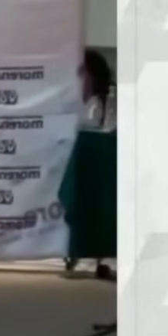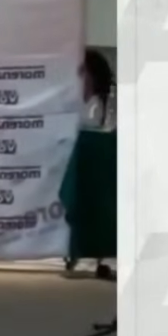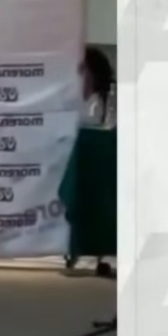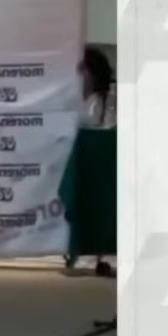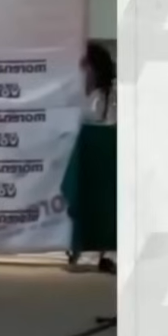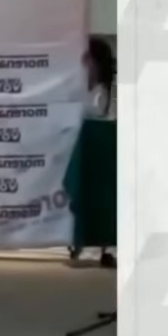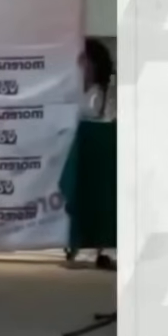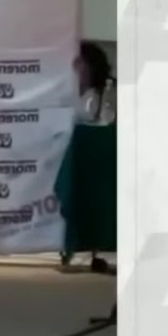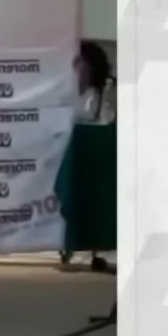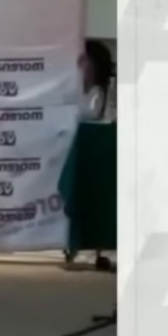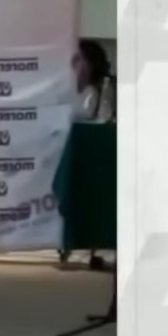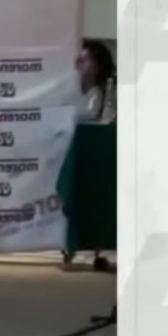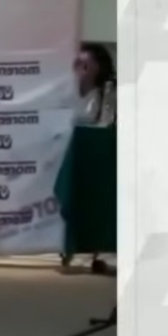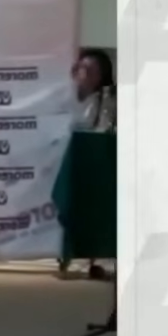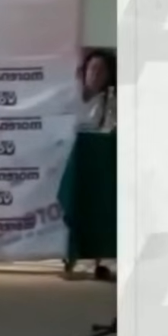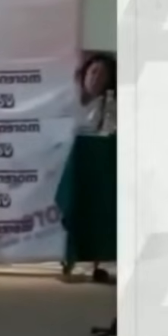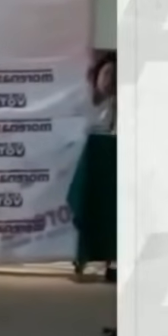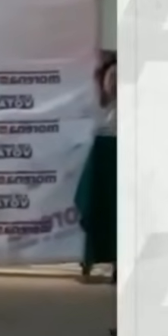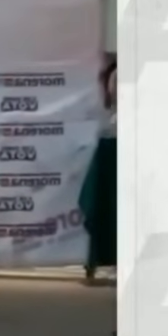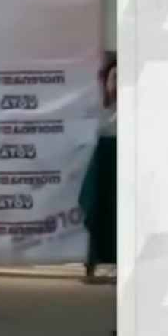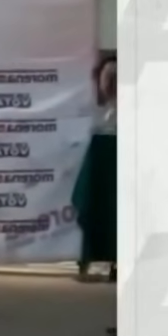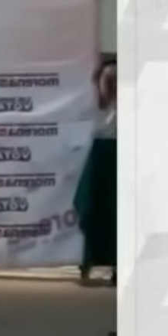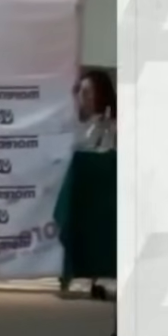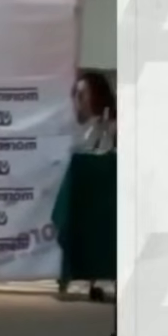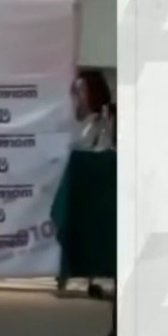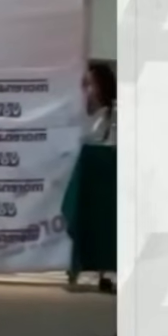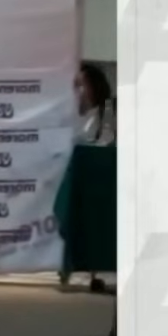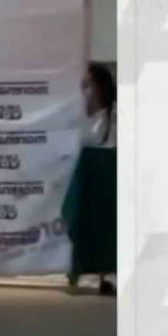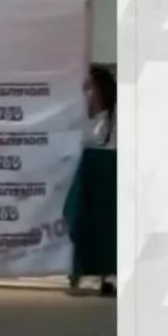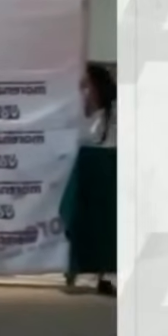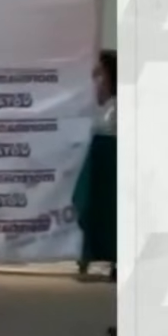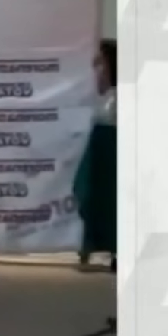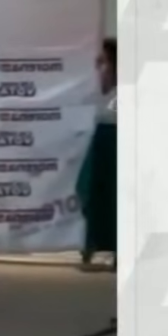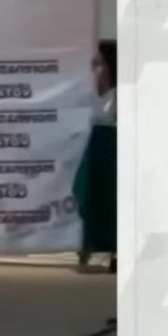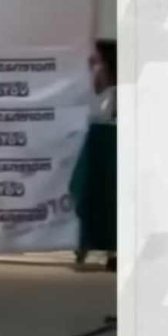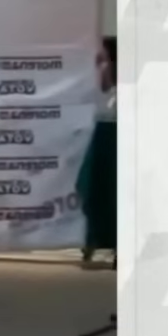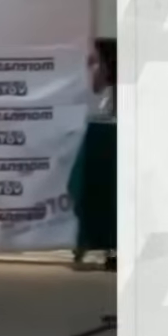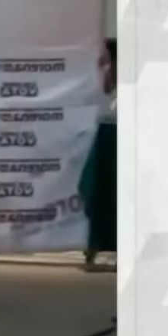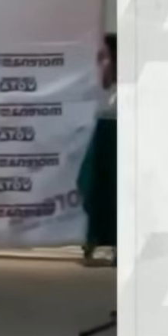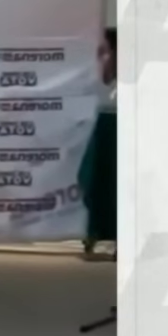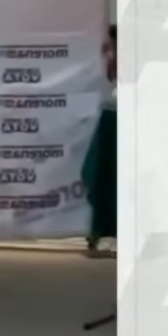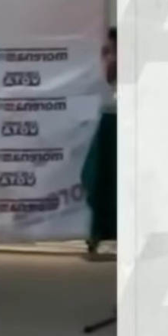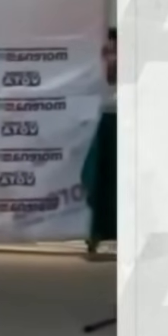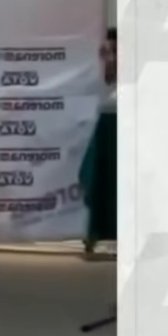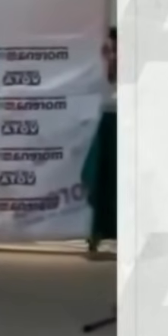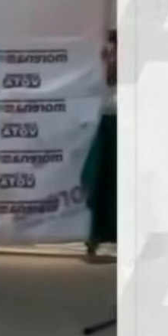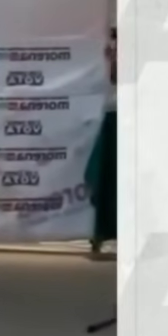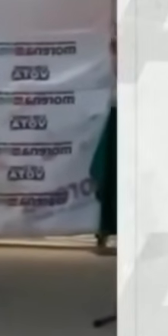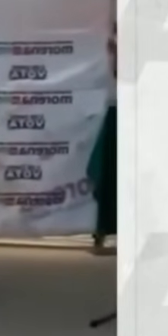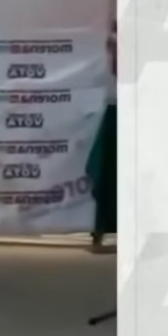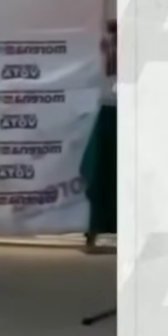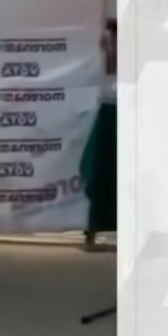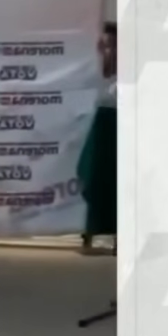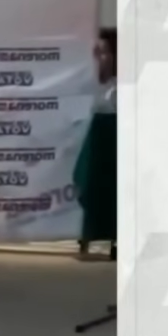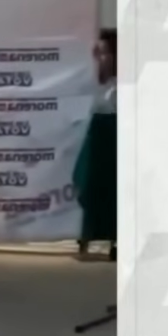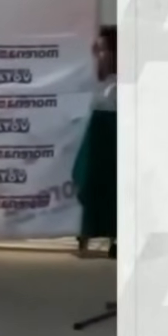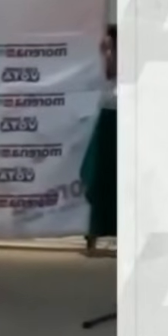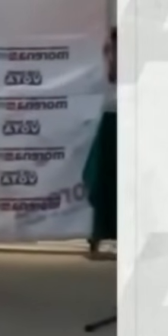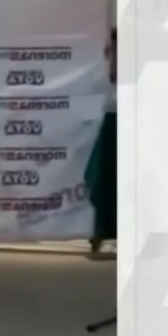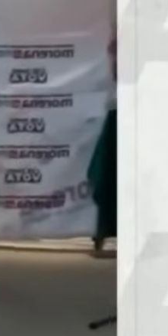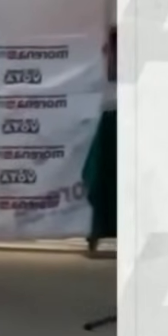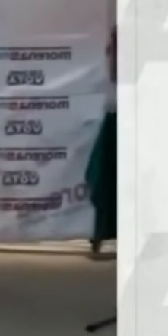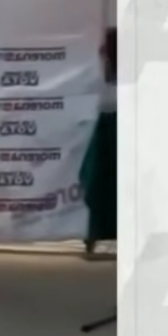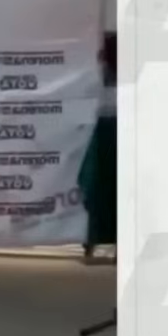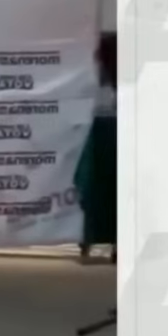la irresponsabilidad y del desvío de recursos que hicieron para cuestiones de orden tecnológico, para las redes sociales, para todo lo que